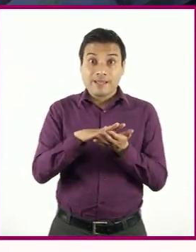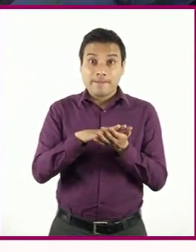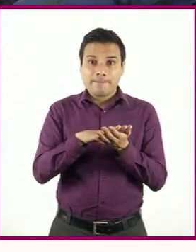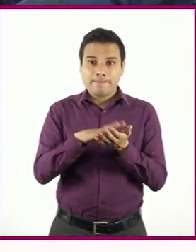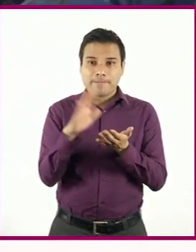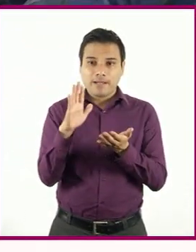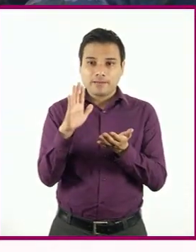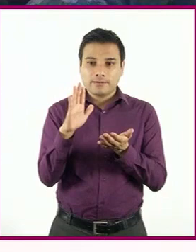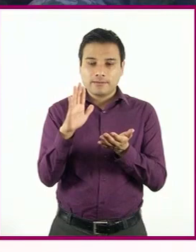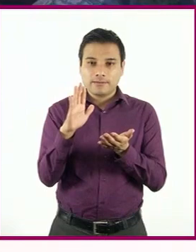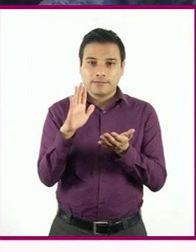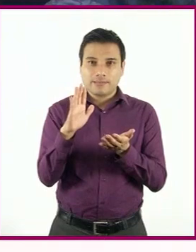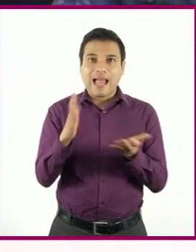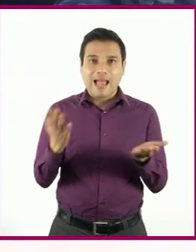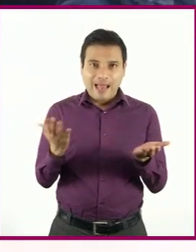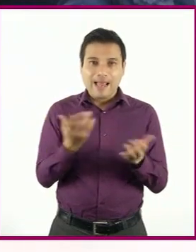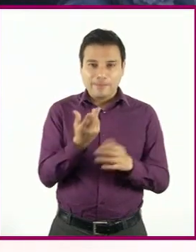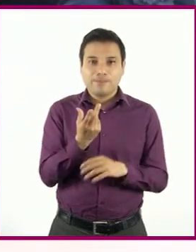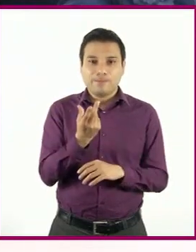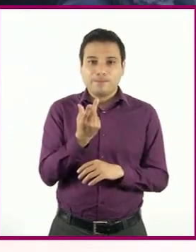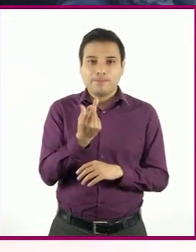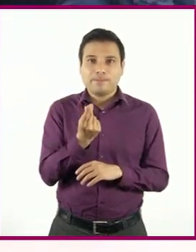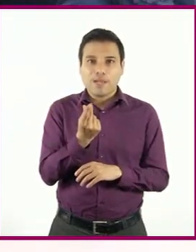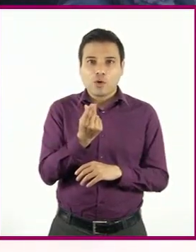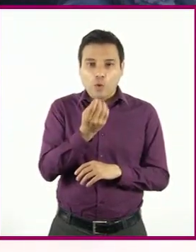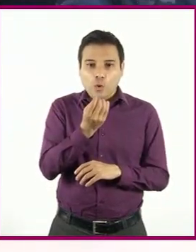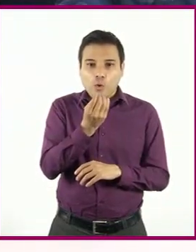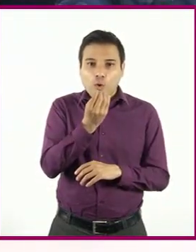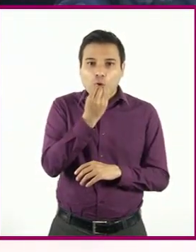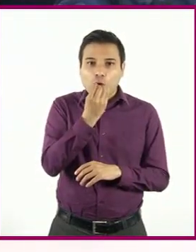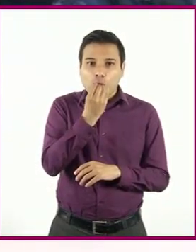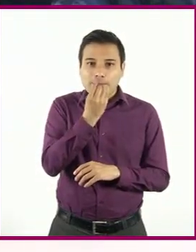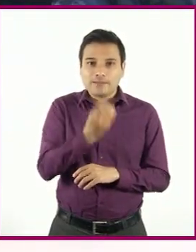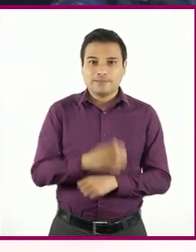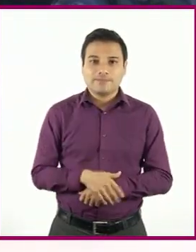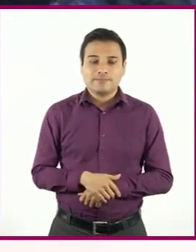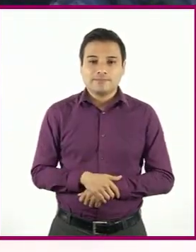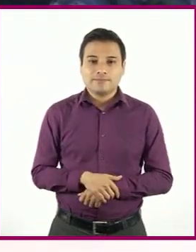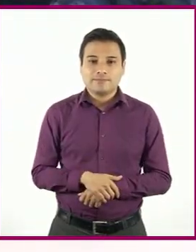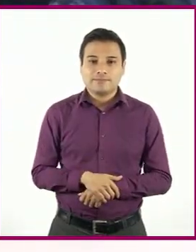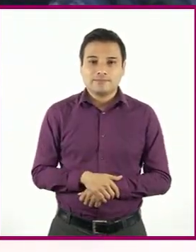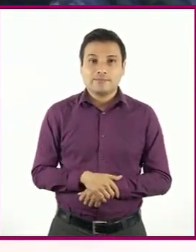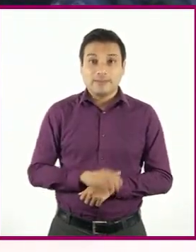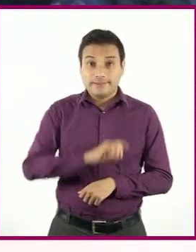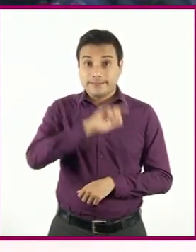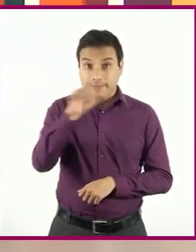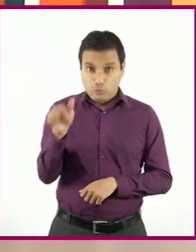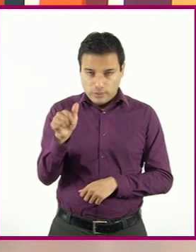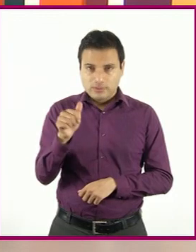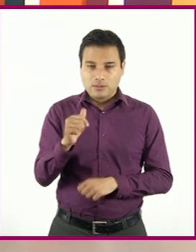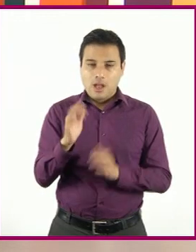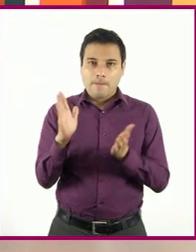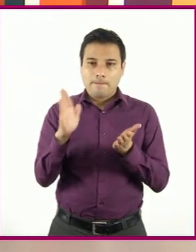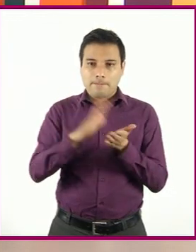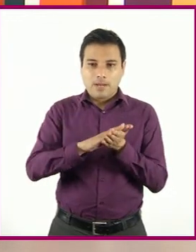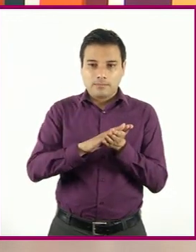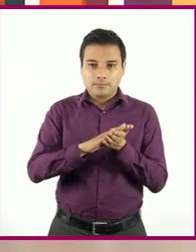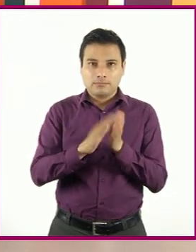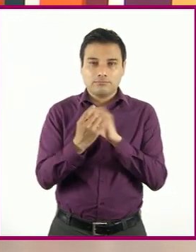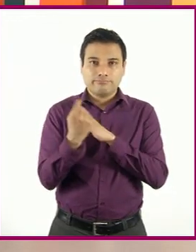que levantarse para que el perro pueda acceder a la comida. Inmediatamente que el perro suelta el pedal, la tapa tiene que